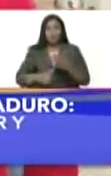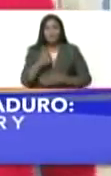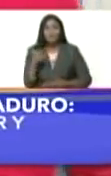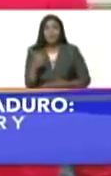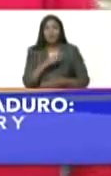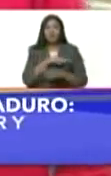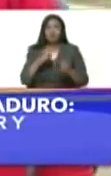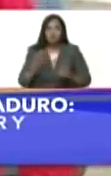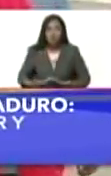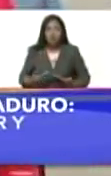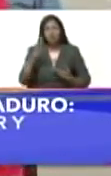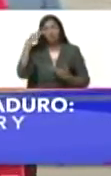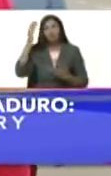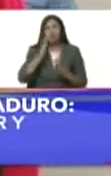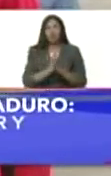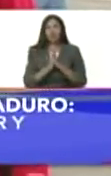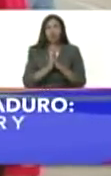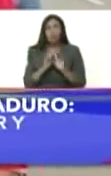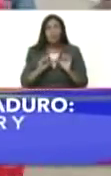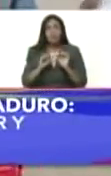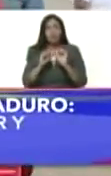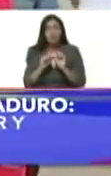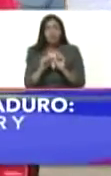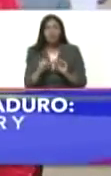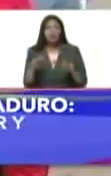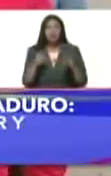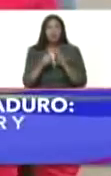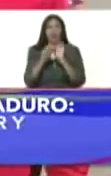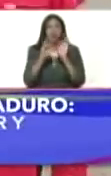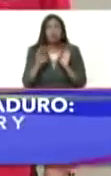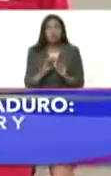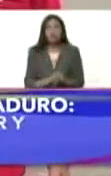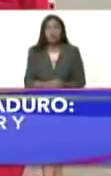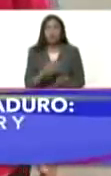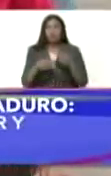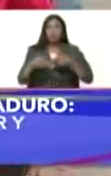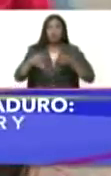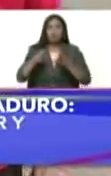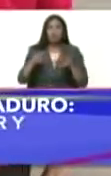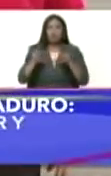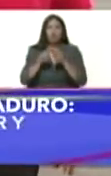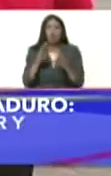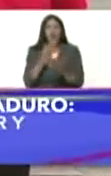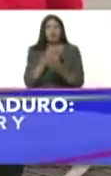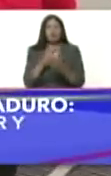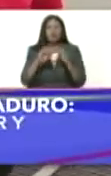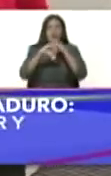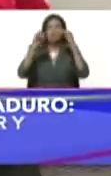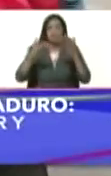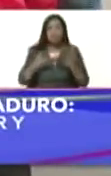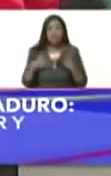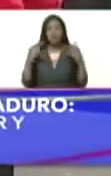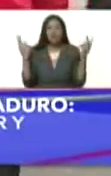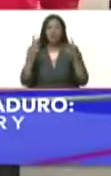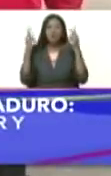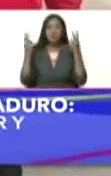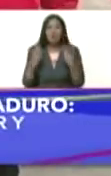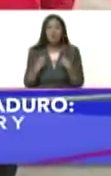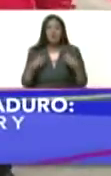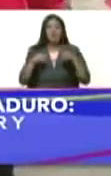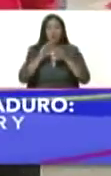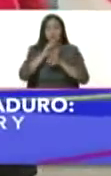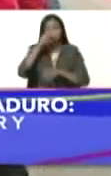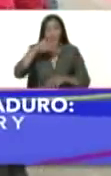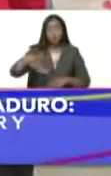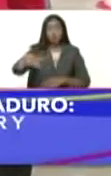dame fuerza, Dios, para seguir firmemente construyendo la felicidad, la prosperidad, la vida de nuestro